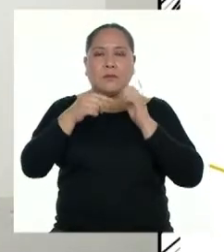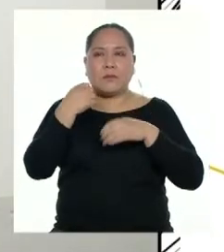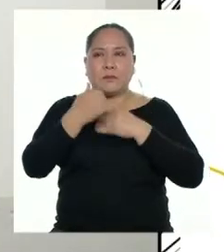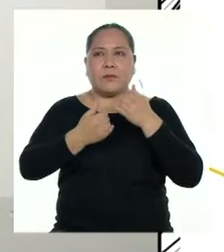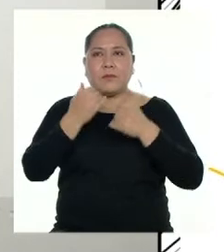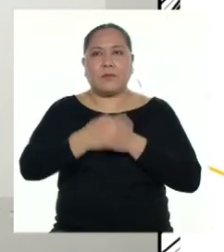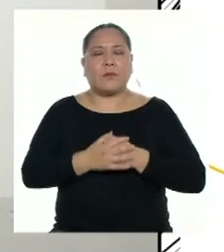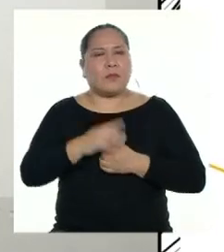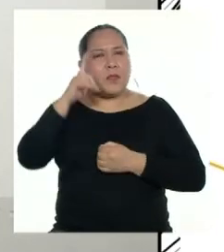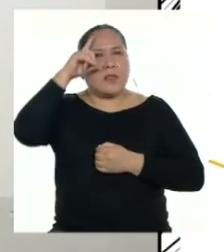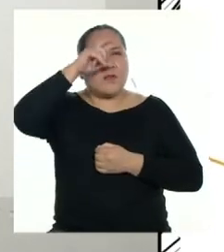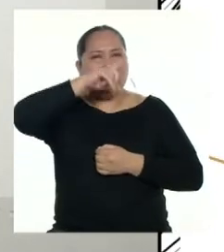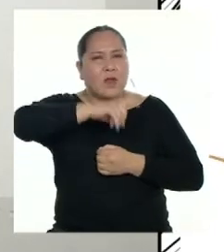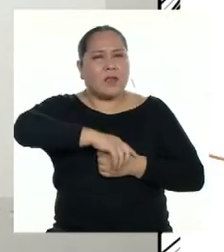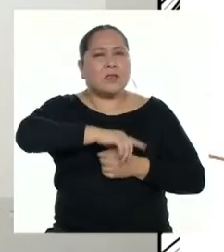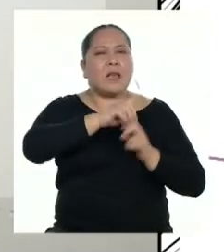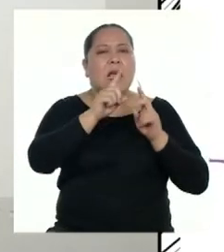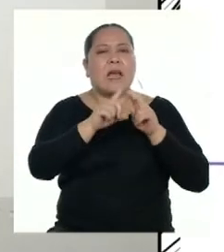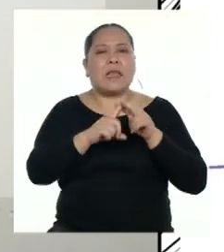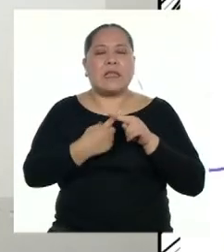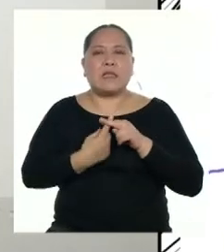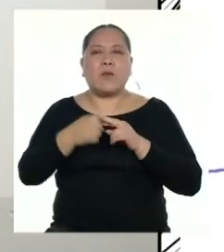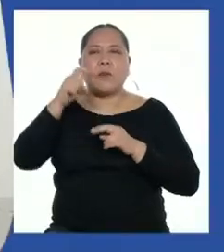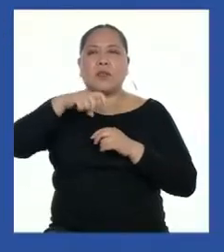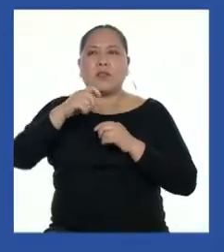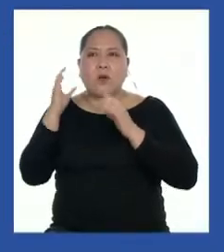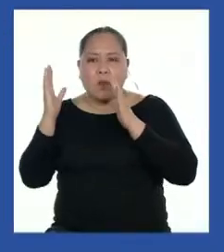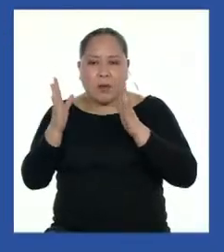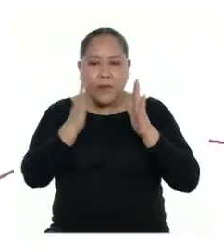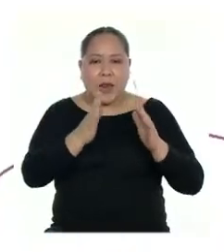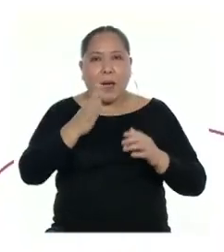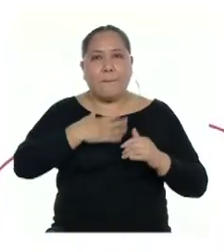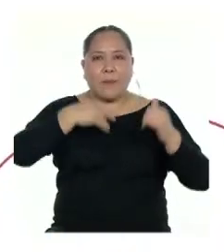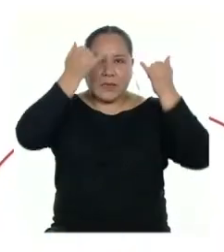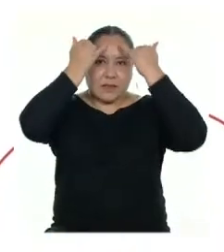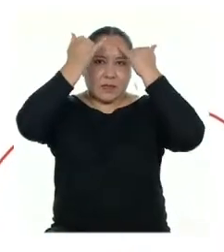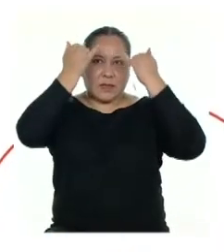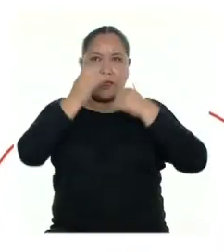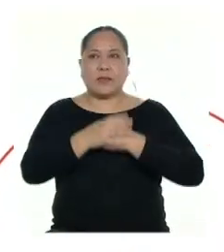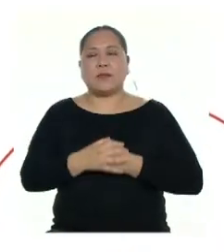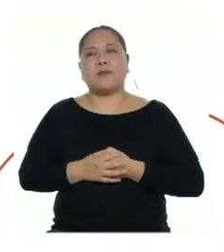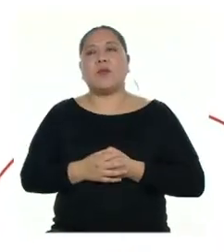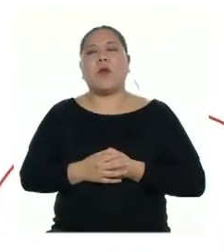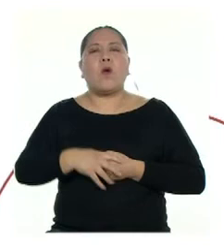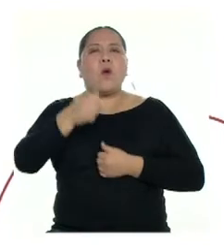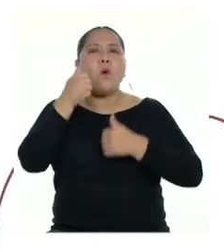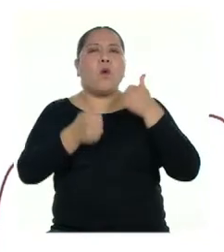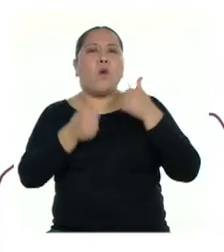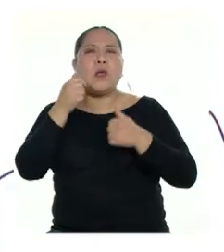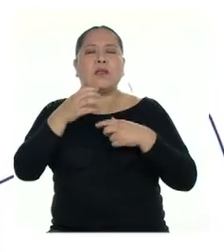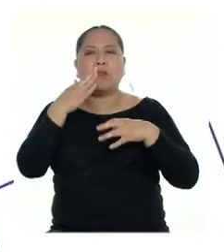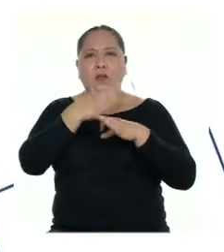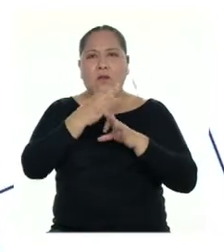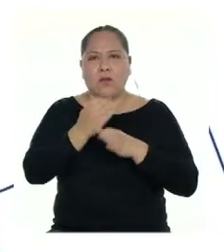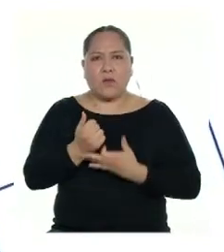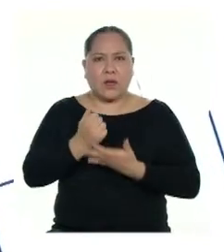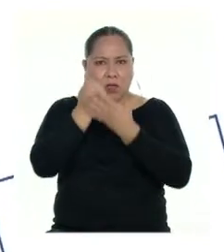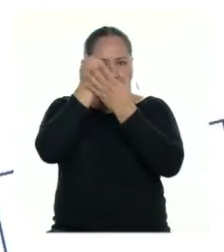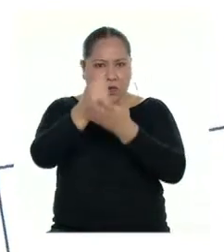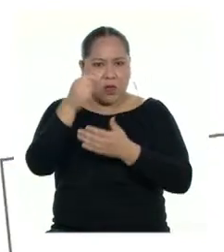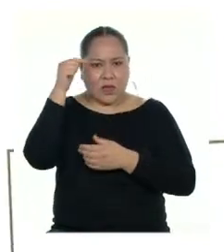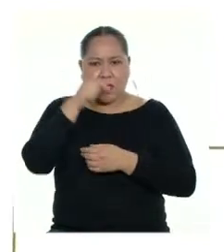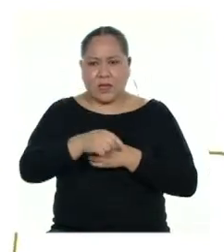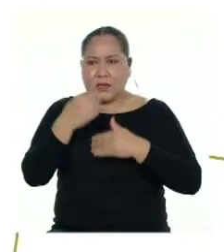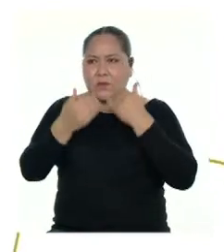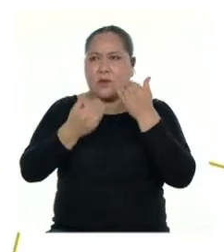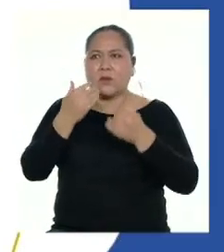del texto porque tengo que organizar mis ideas. ¿Qué estrategia ayuda o te podría ayudar de ahora en adelante en